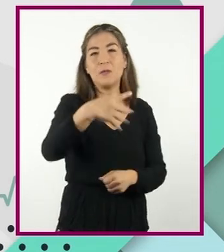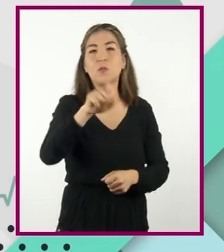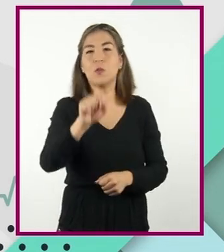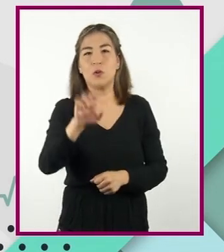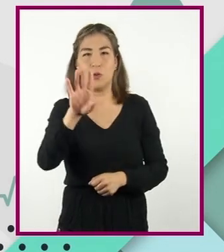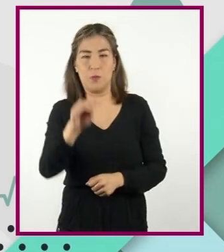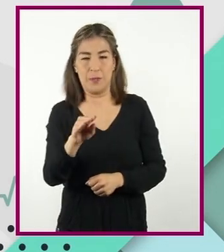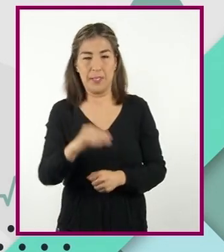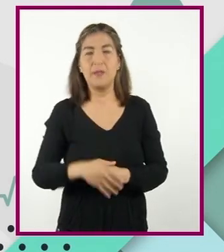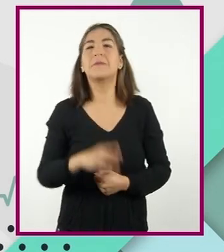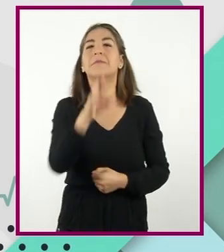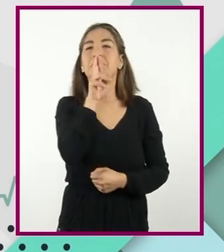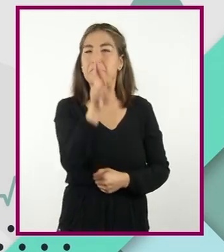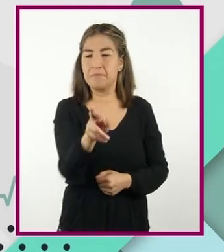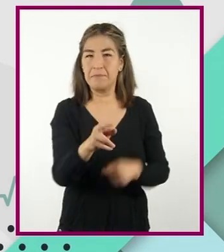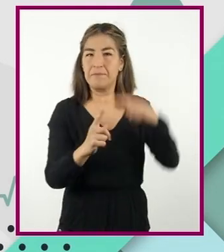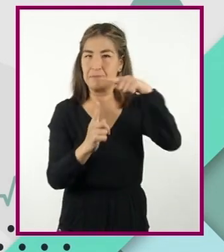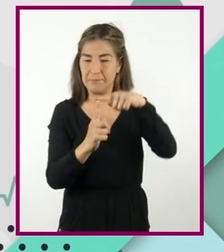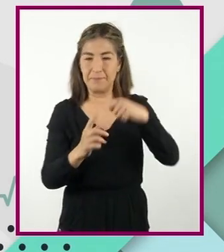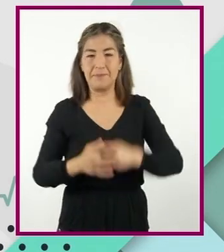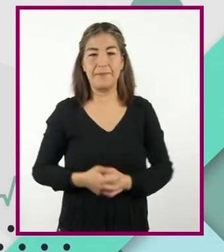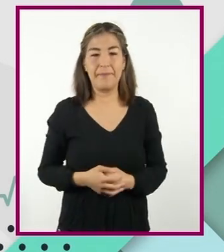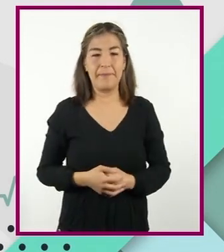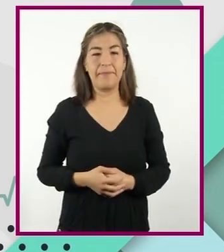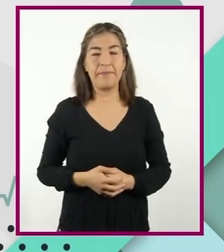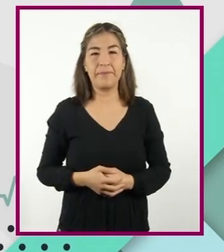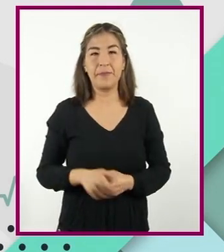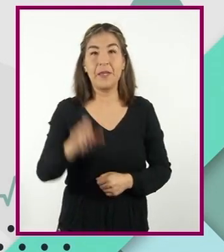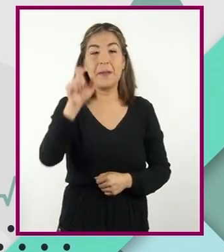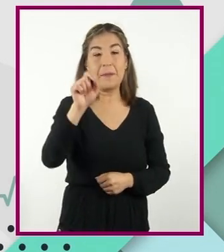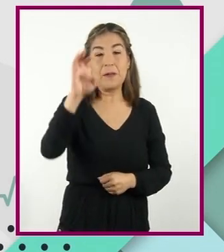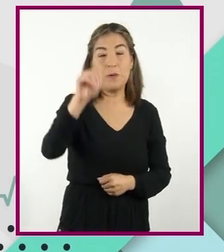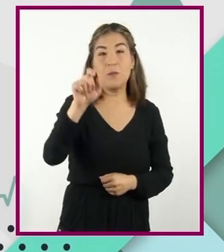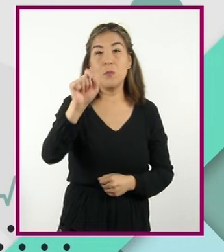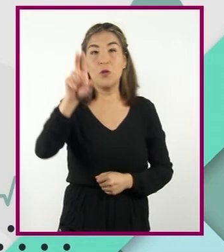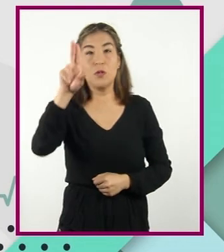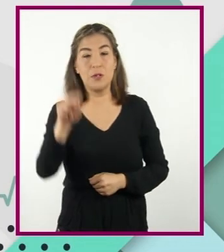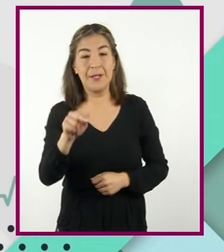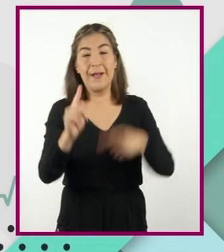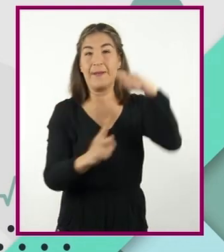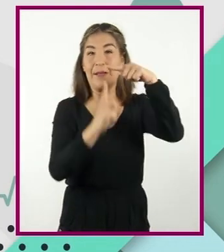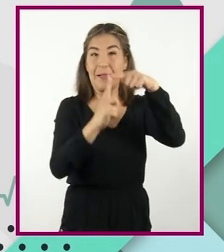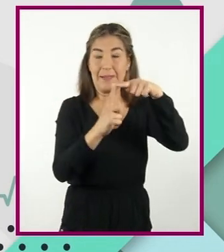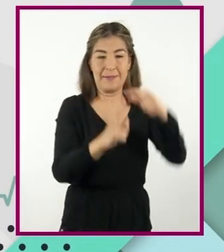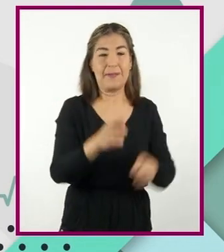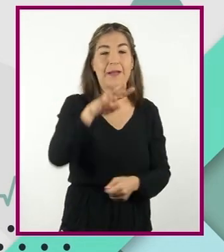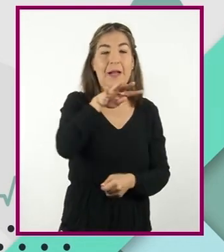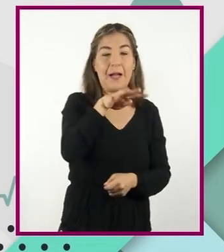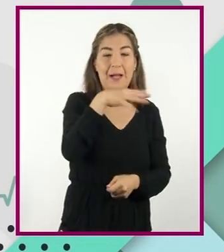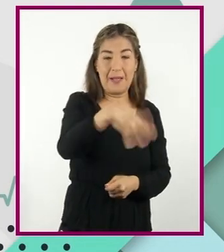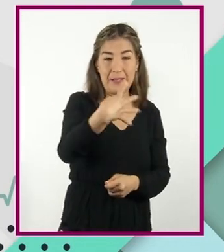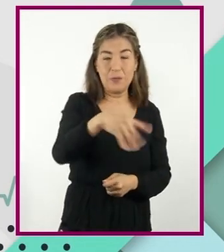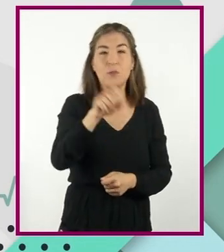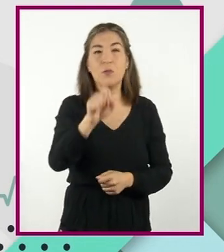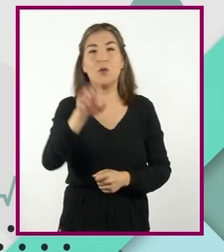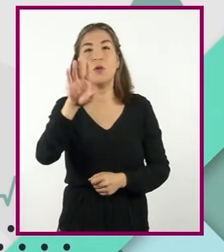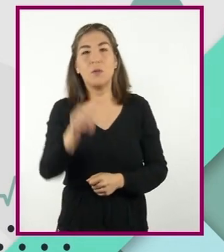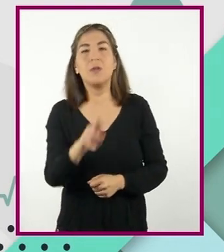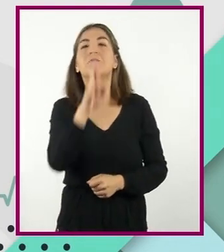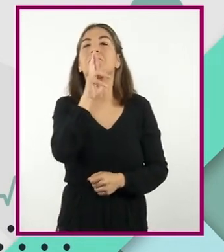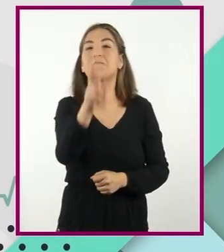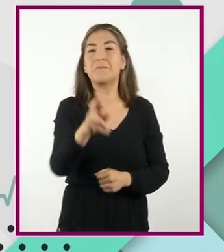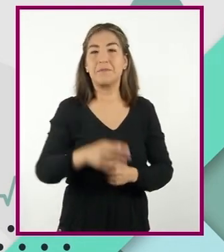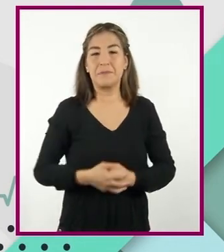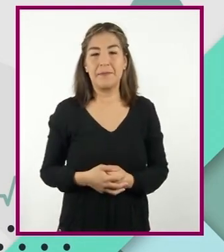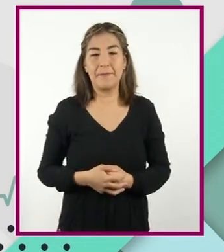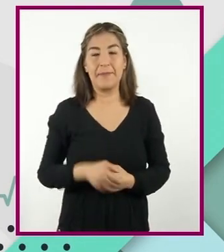14.90. Resolvemos la división 29.80 entre 14.90. Obtenemos el resultado